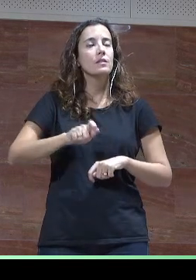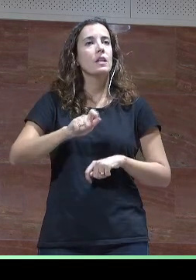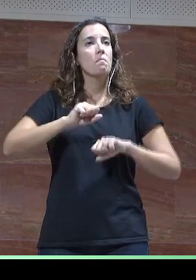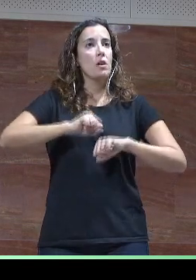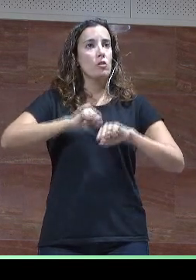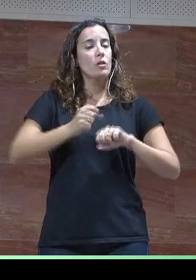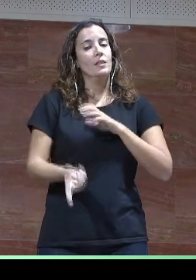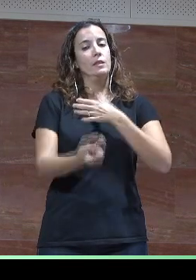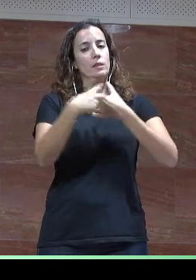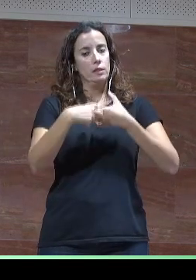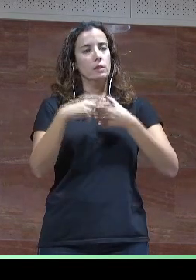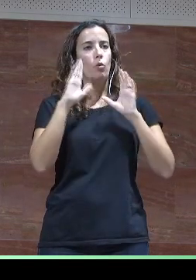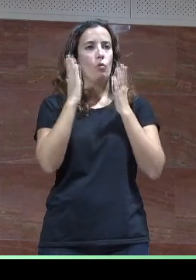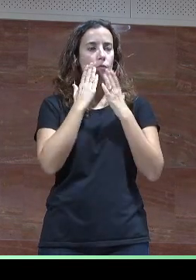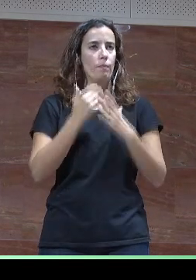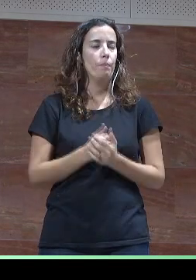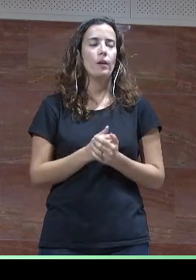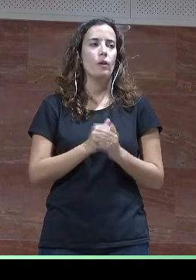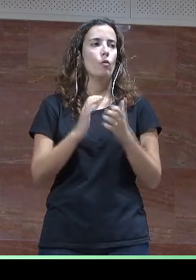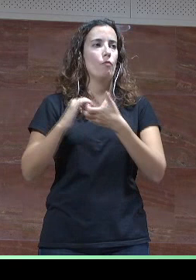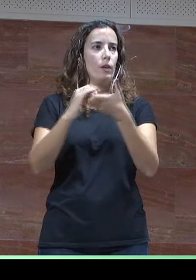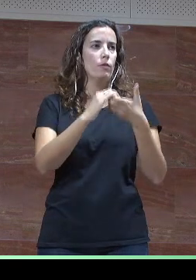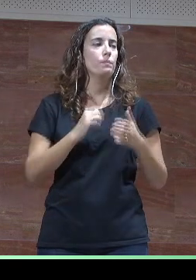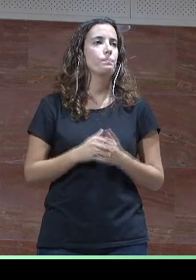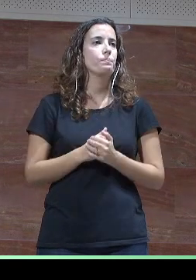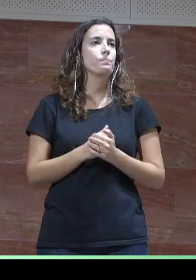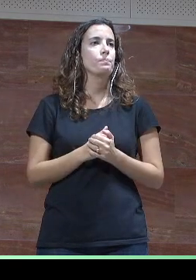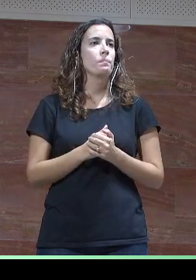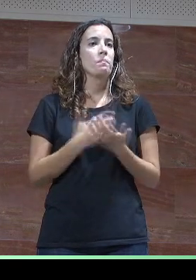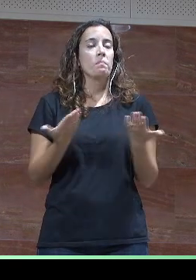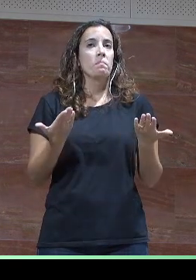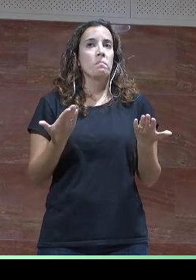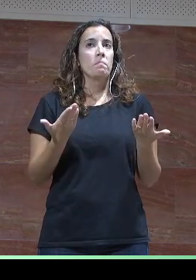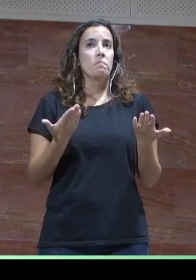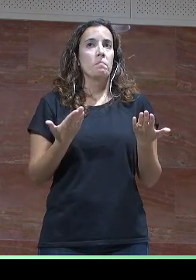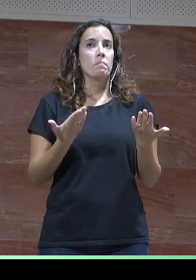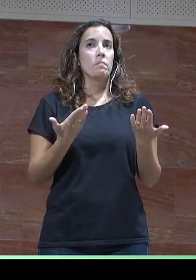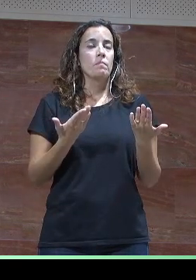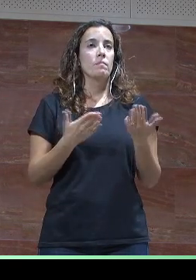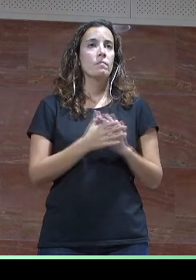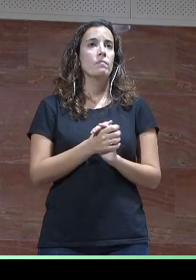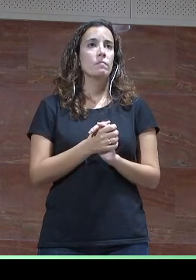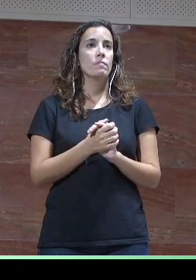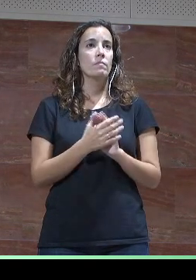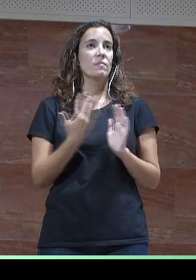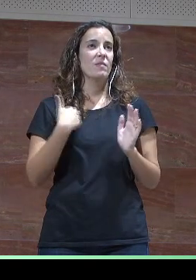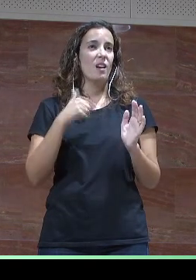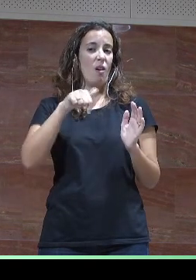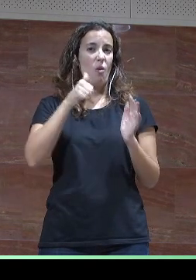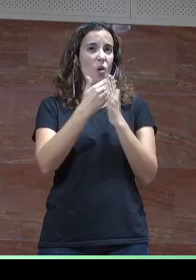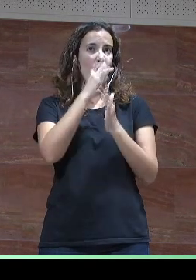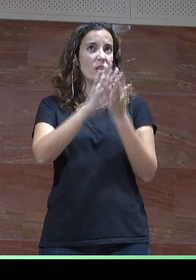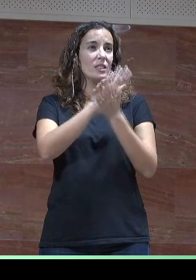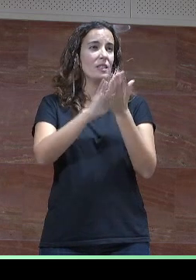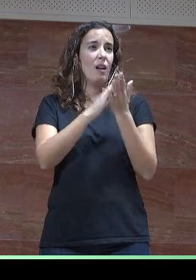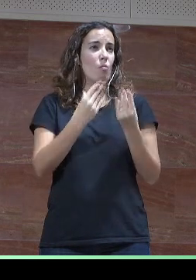están adheridas a nuestra confederación. Yo creo que ya poquito más, en muchos aspectos, podemos decir